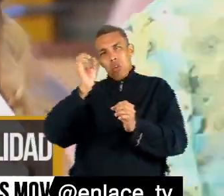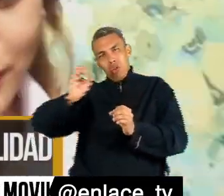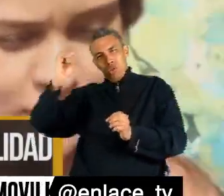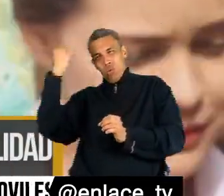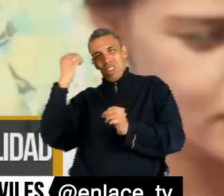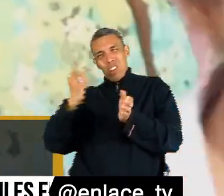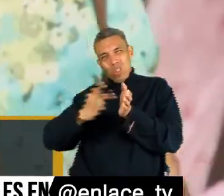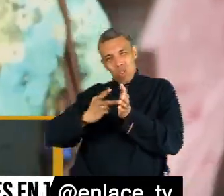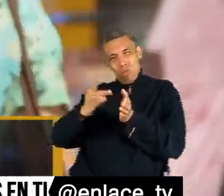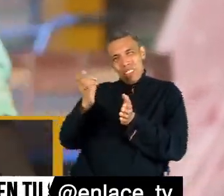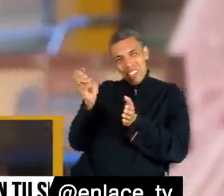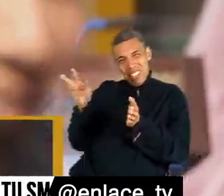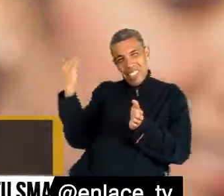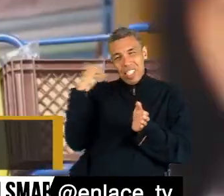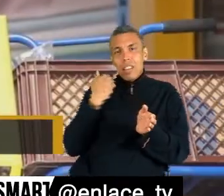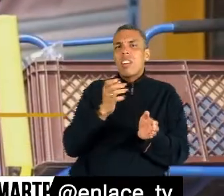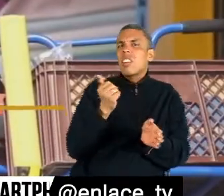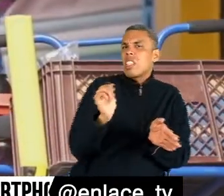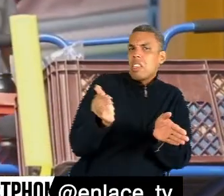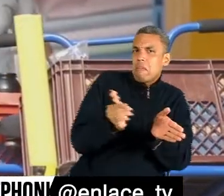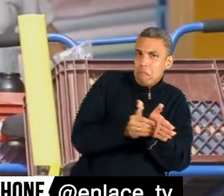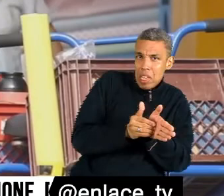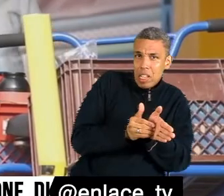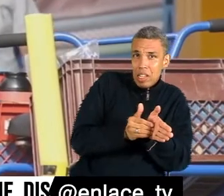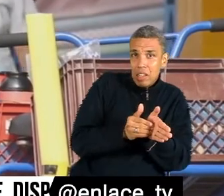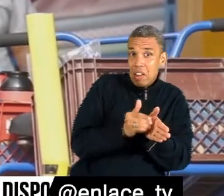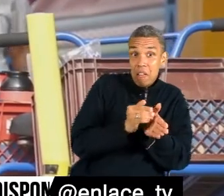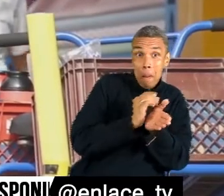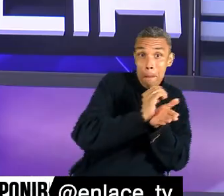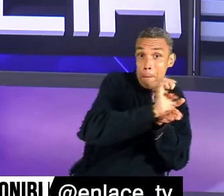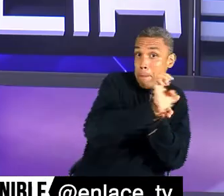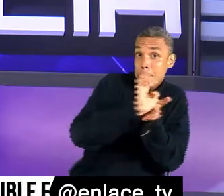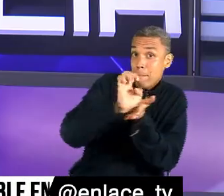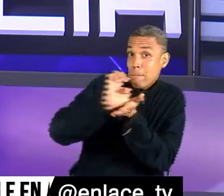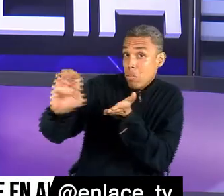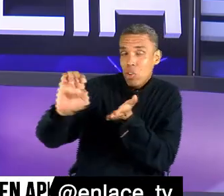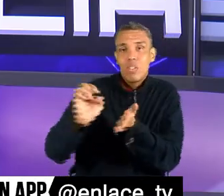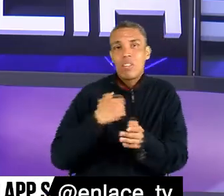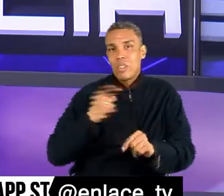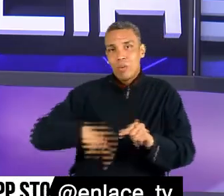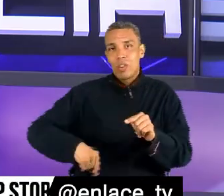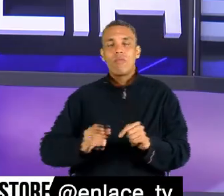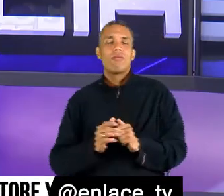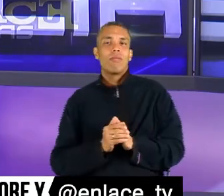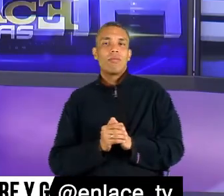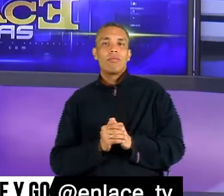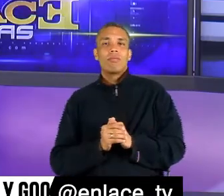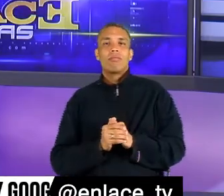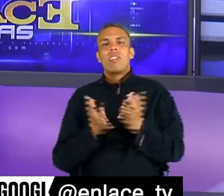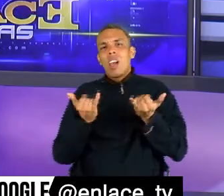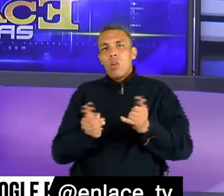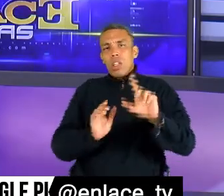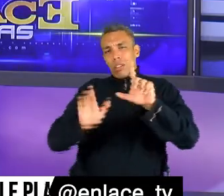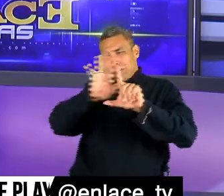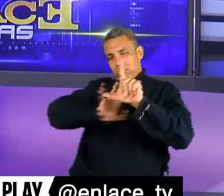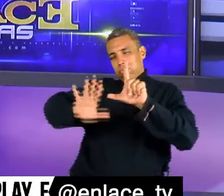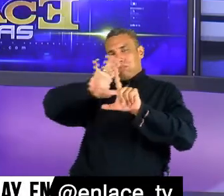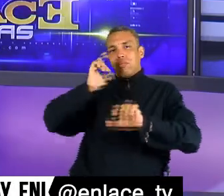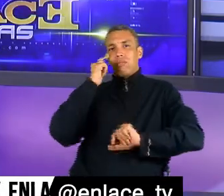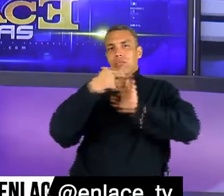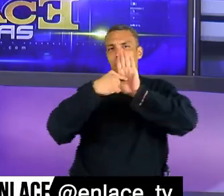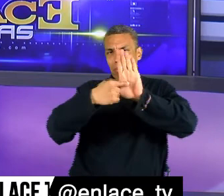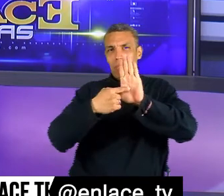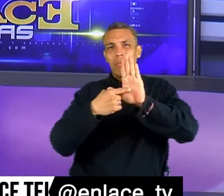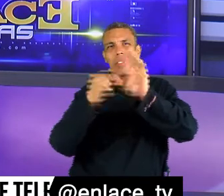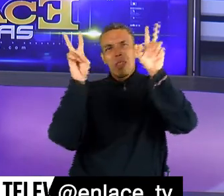2003, 10.475 no han sido aprobados. Y a continuación, en imágenes y sonidos, conozcamos otros